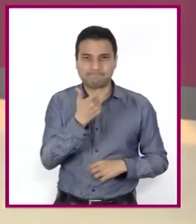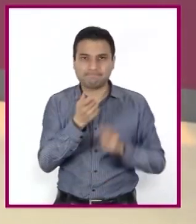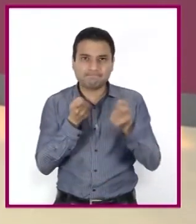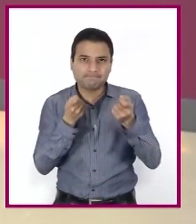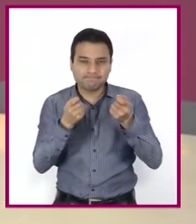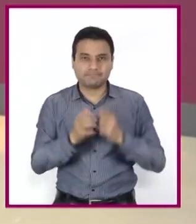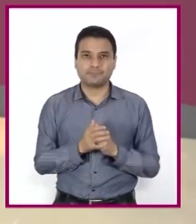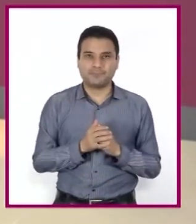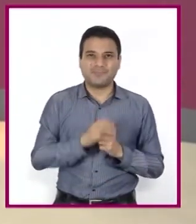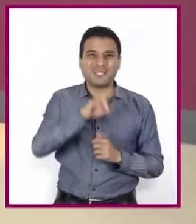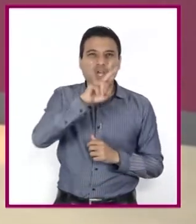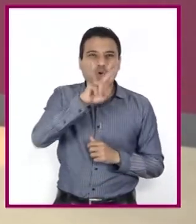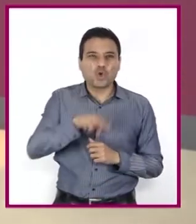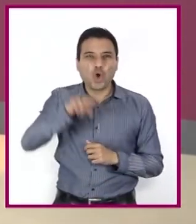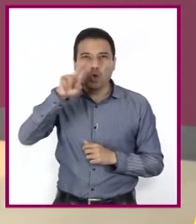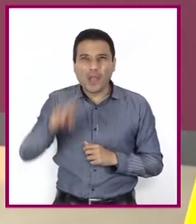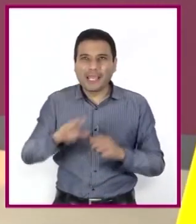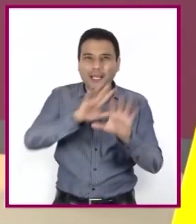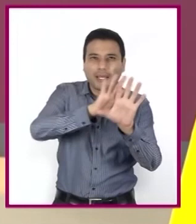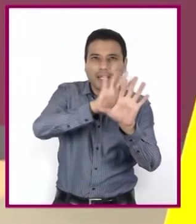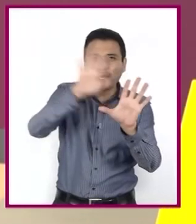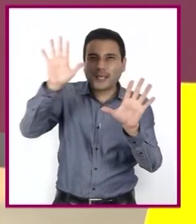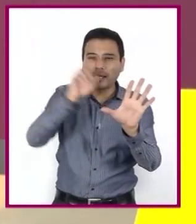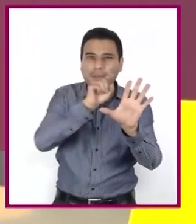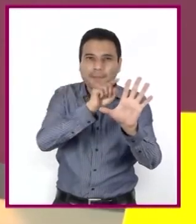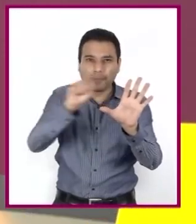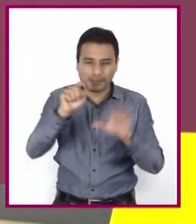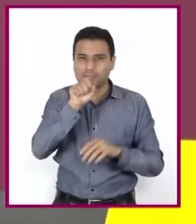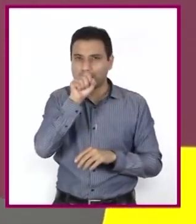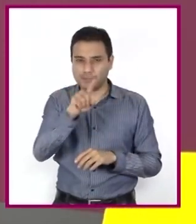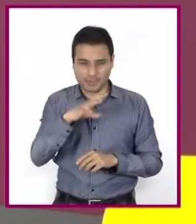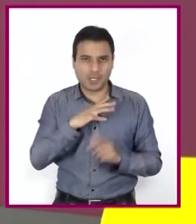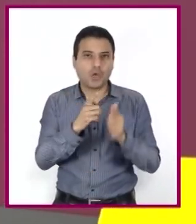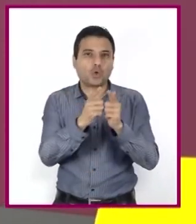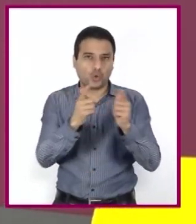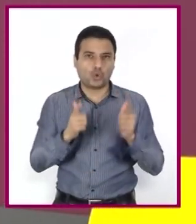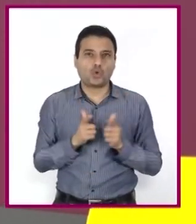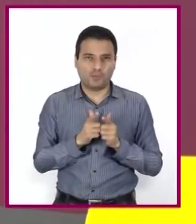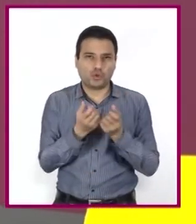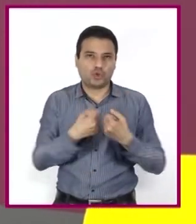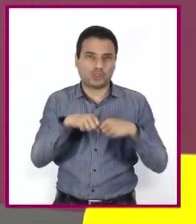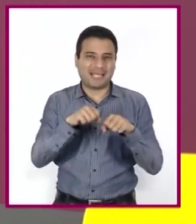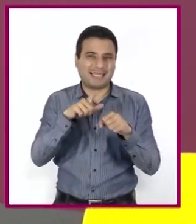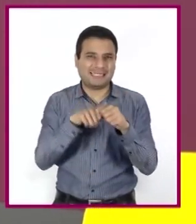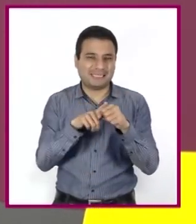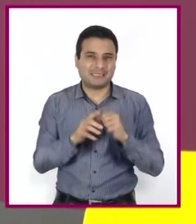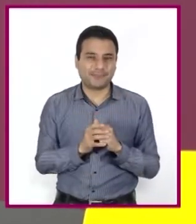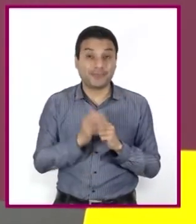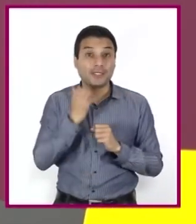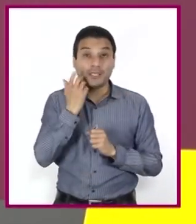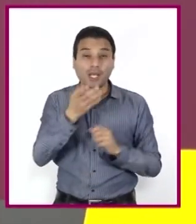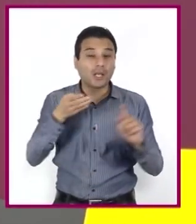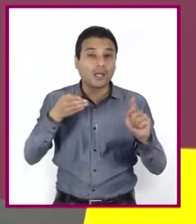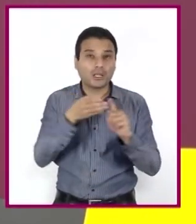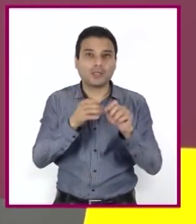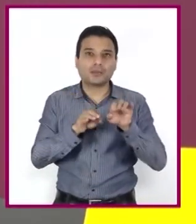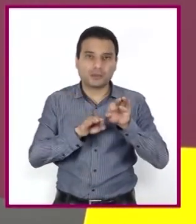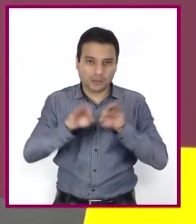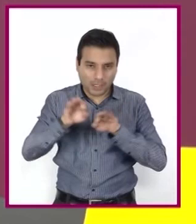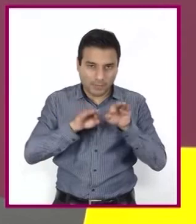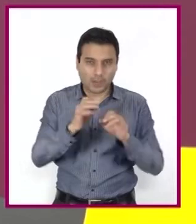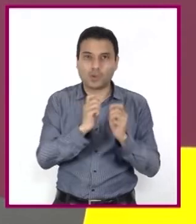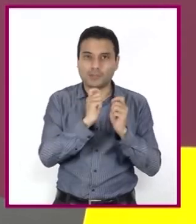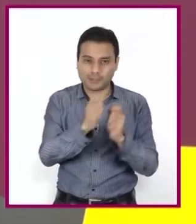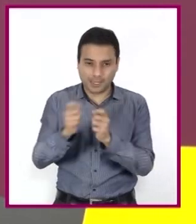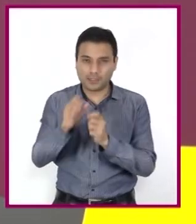países nórdicos también llegaron al poder partidos socialistas que pusieron énfasis en recuperar el empleo y ofrecer